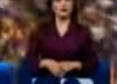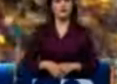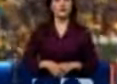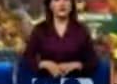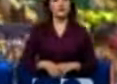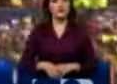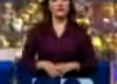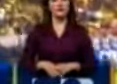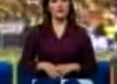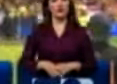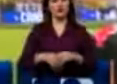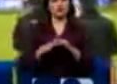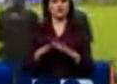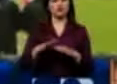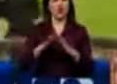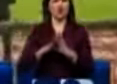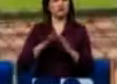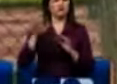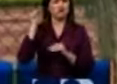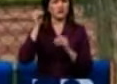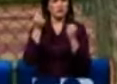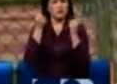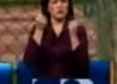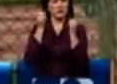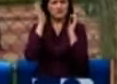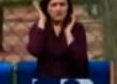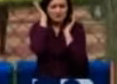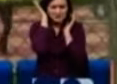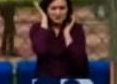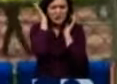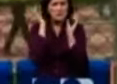como una cortina de ruido que impide escucharlos.